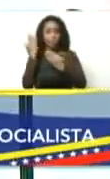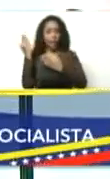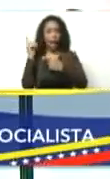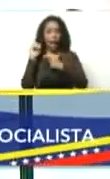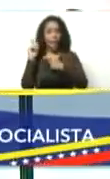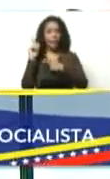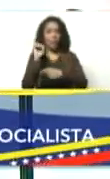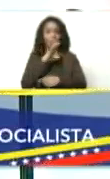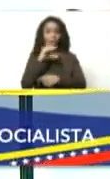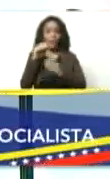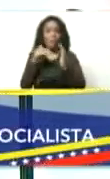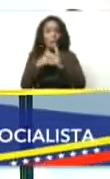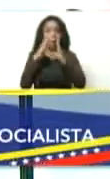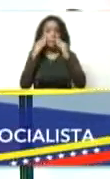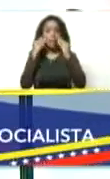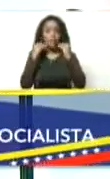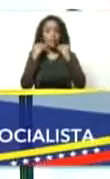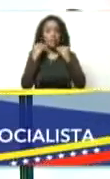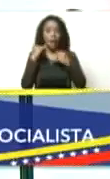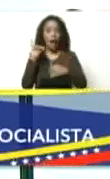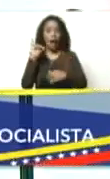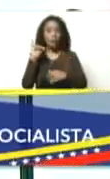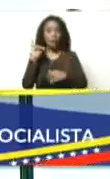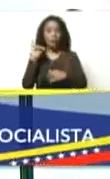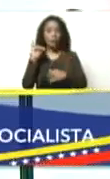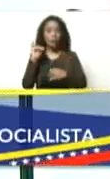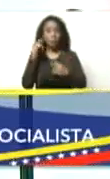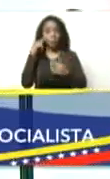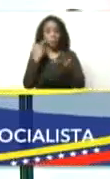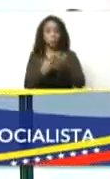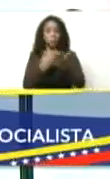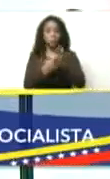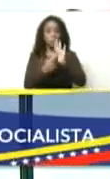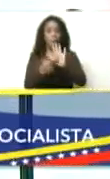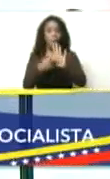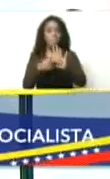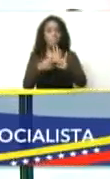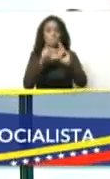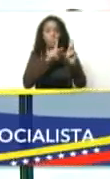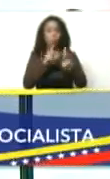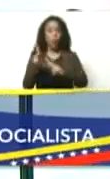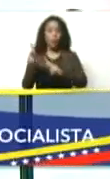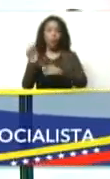esas 30.000 experiencias, Castro Soteldo, como tú lo muestras en tu programa, Cultivando Patria,